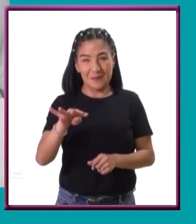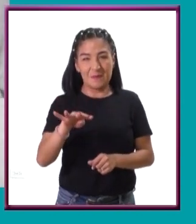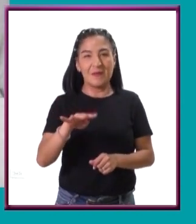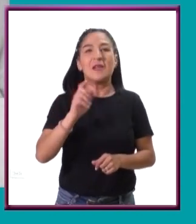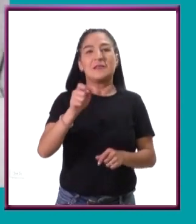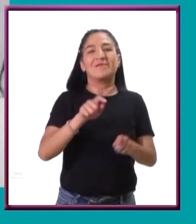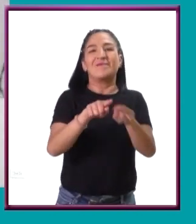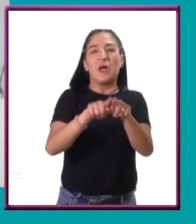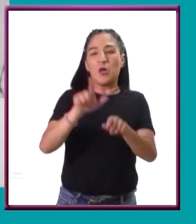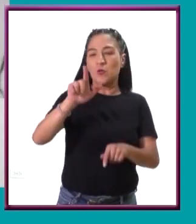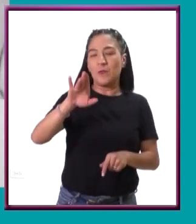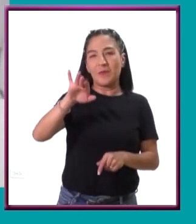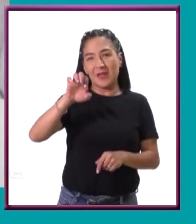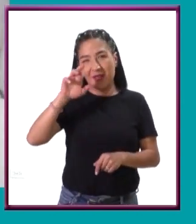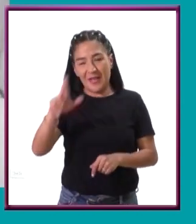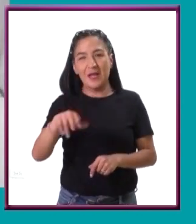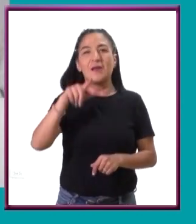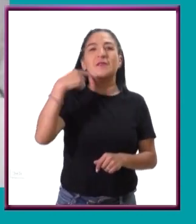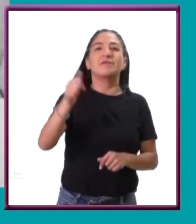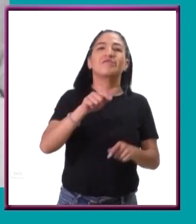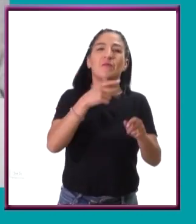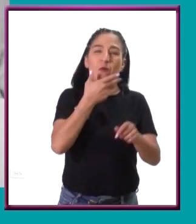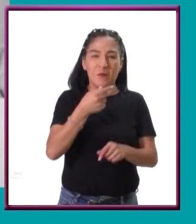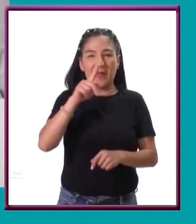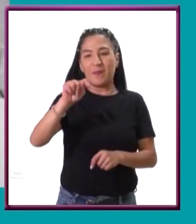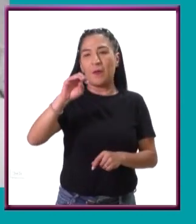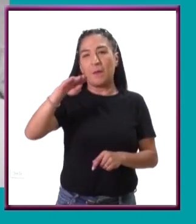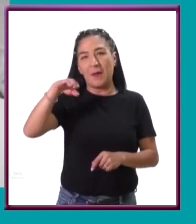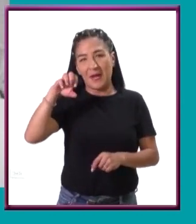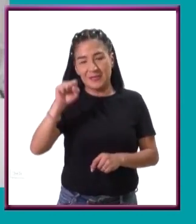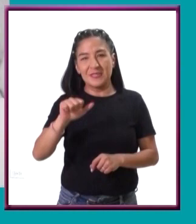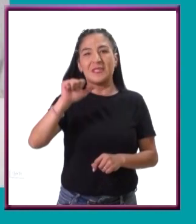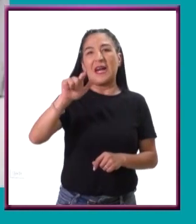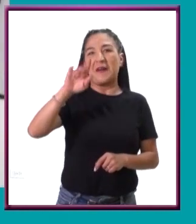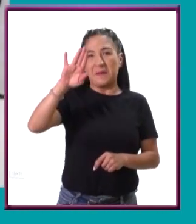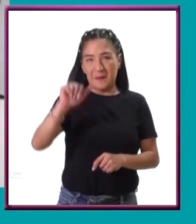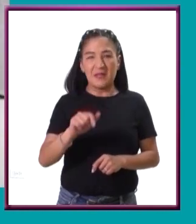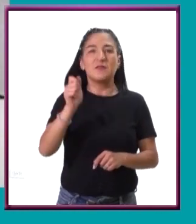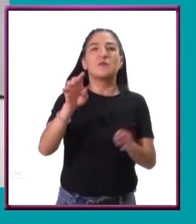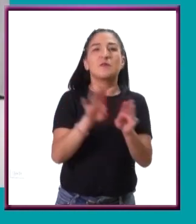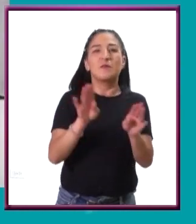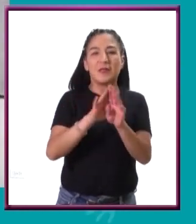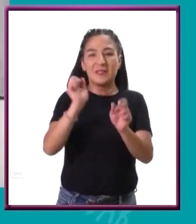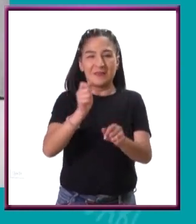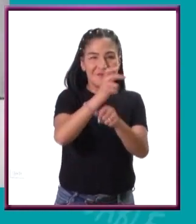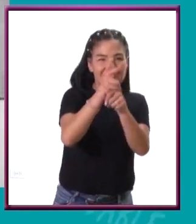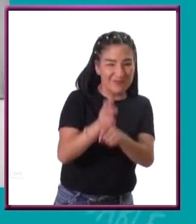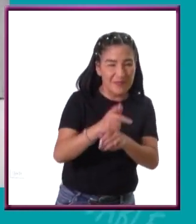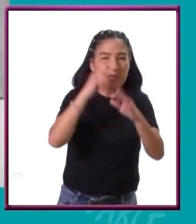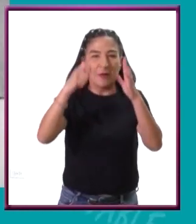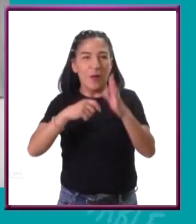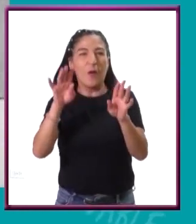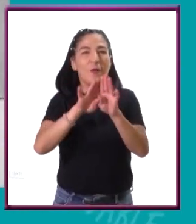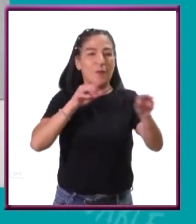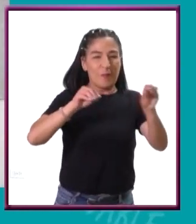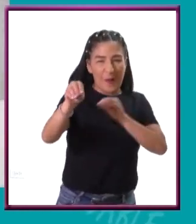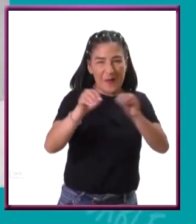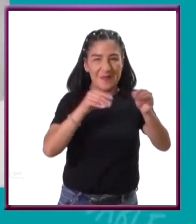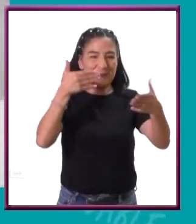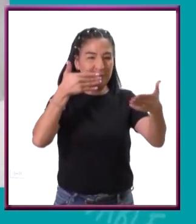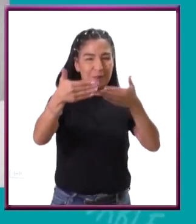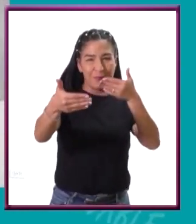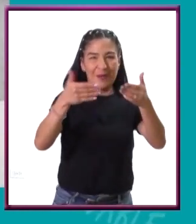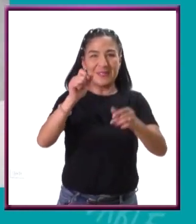con el trabajo de Tomás Alva Edison, que se pusieron a hacer como diferentes aparatos para lograr esta sensación de movimiento a través de pasar